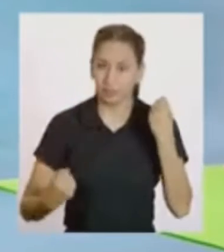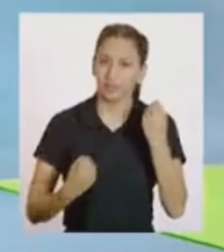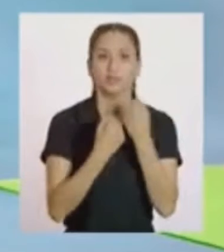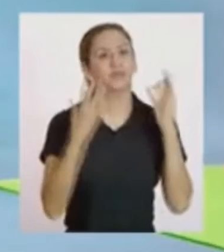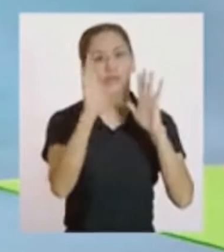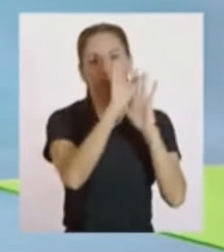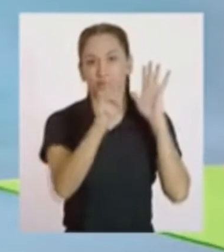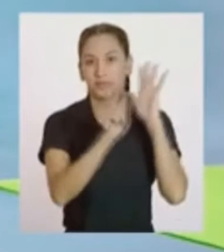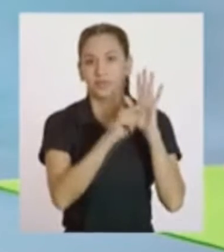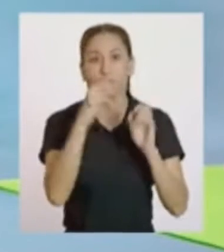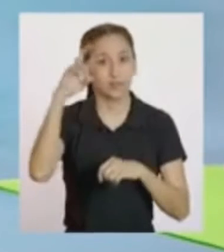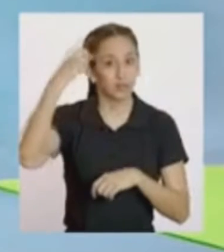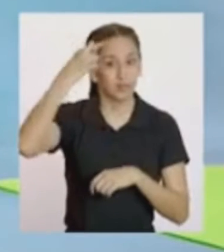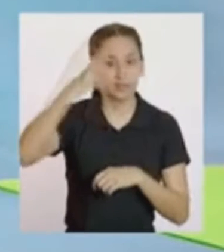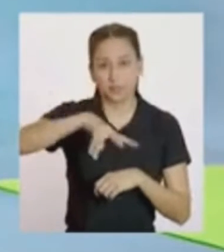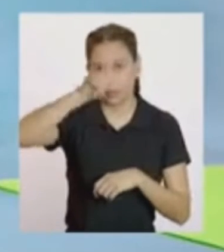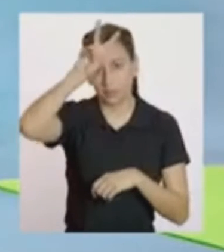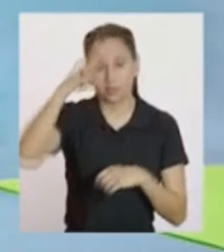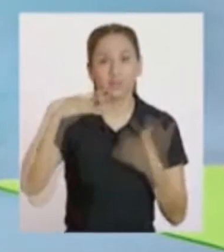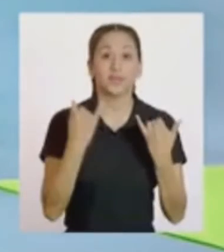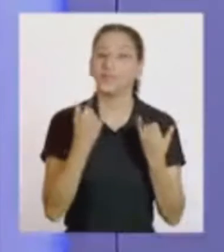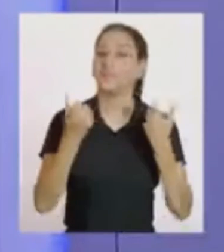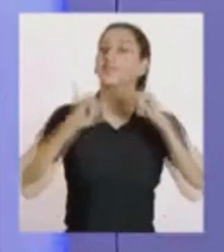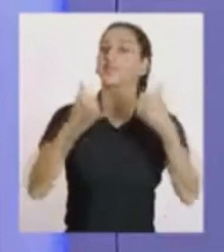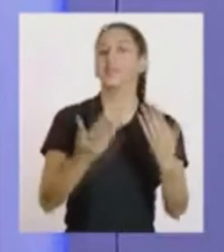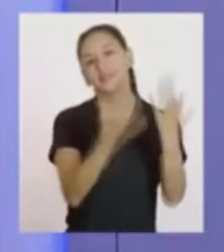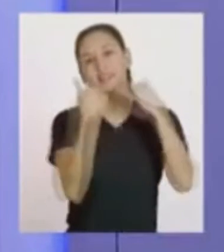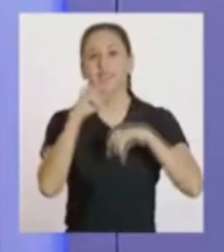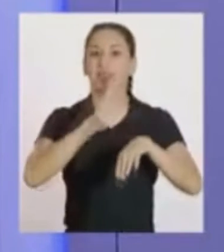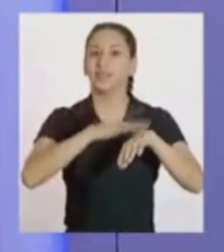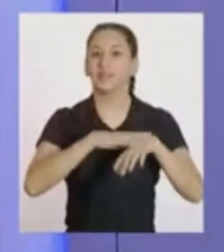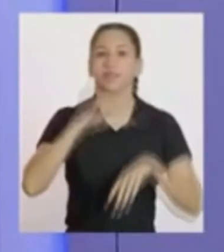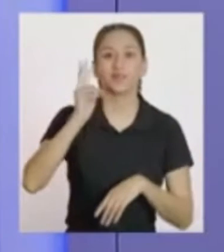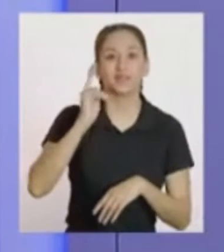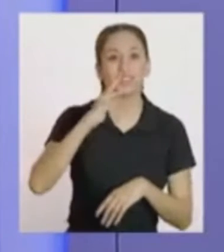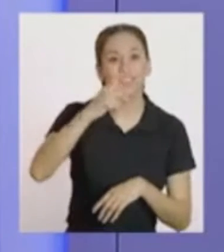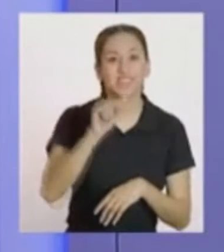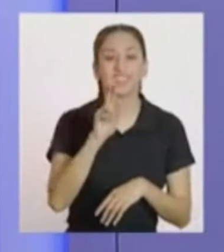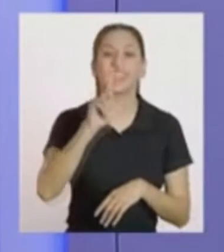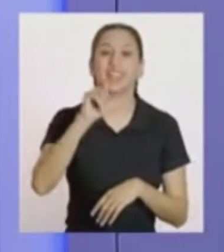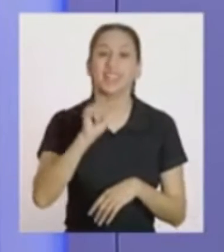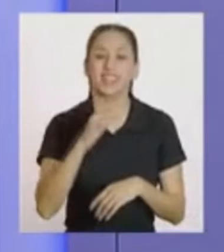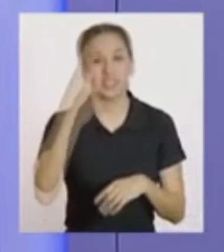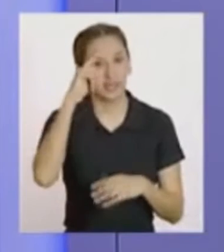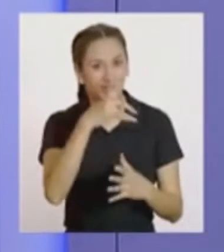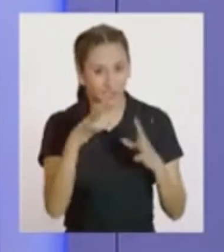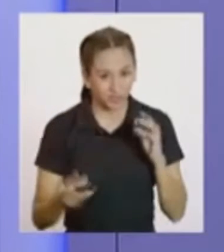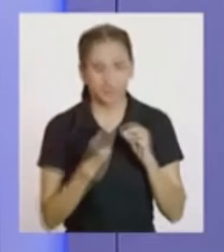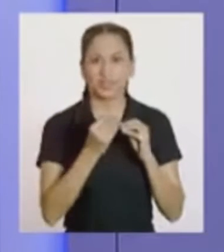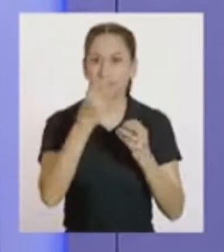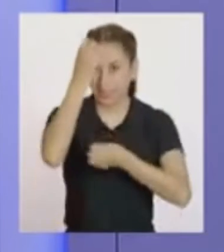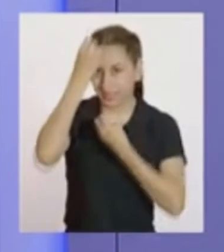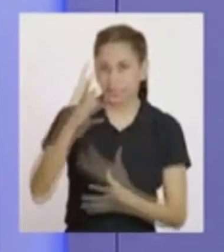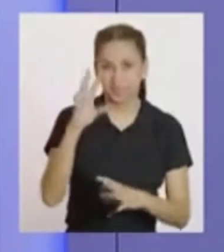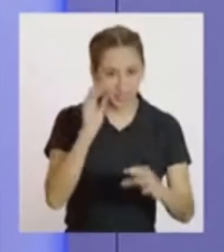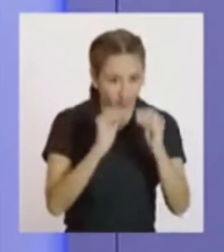está contemplado en la Constitución Política del Perú. ¿Qué les parece si llamamos a nuestra profesora Carla Palacín para complementar